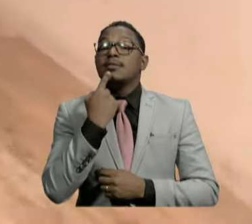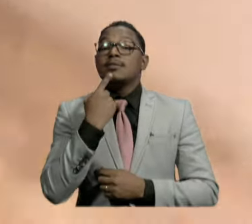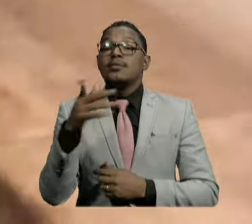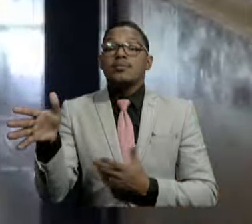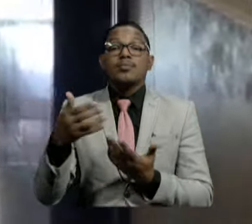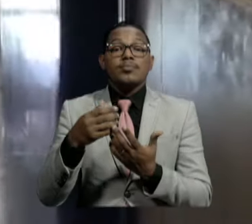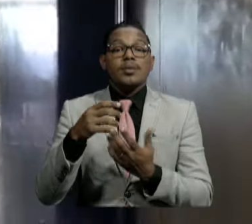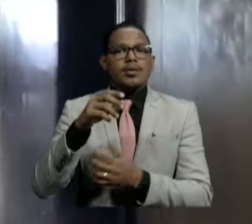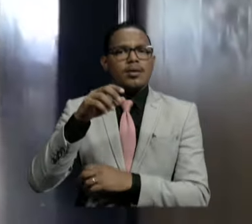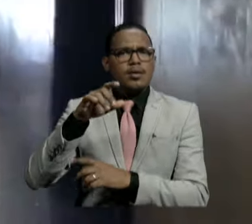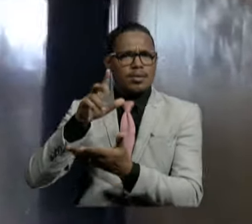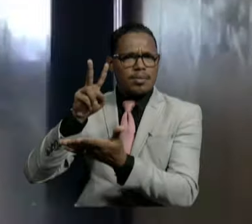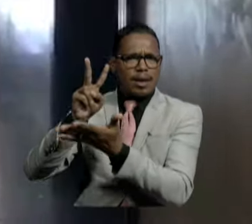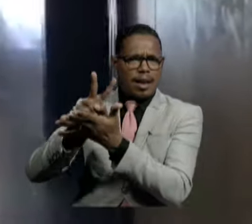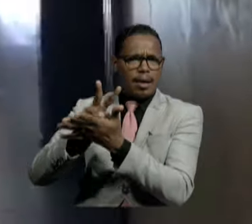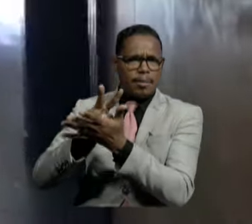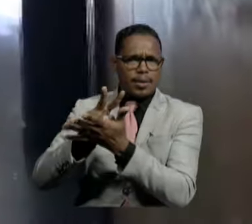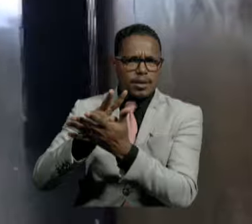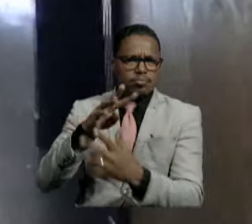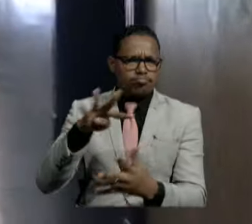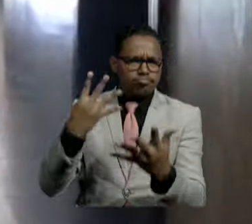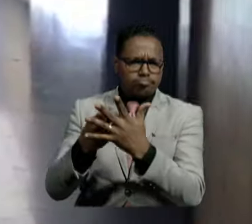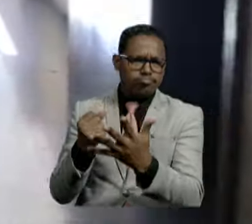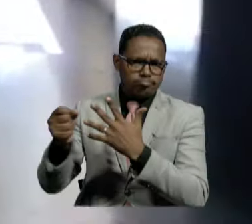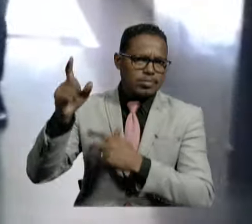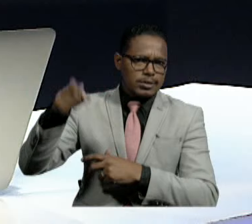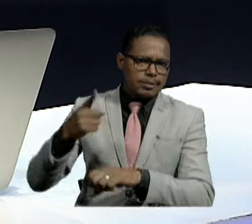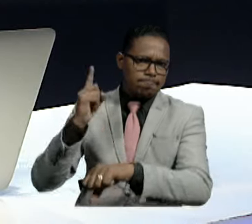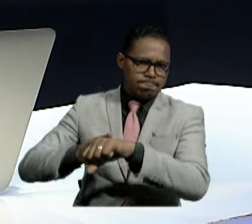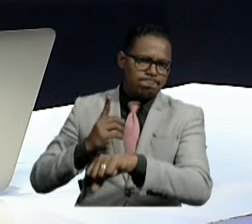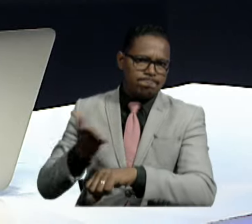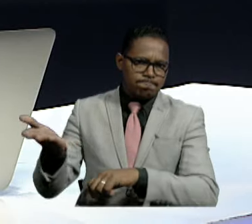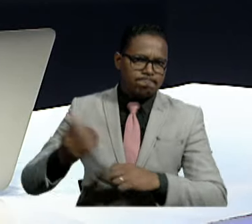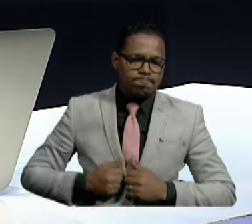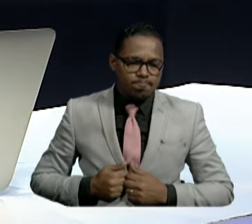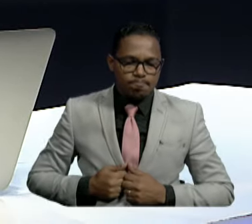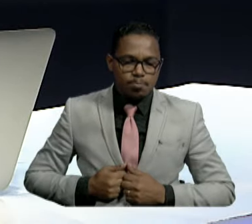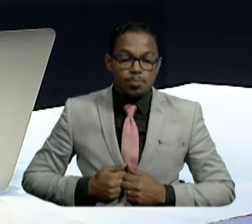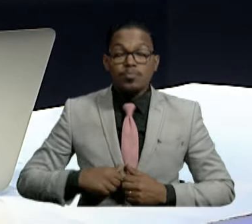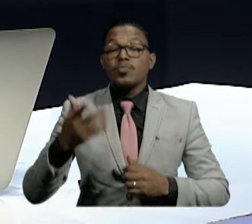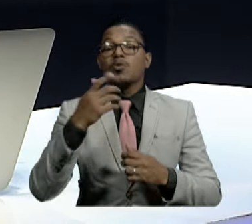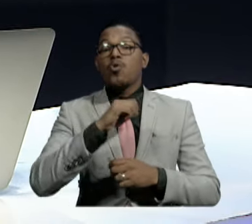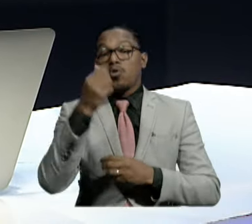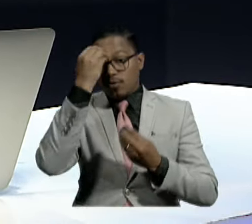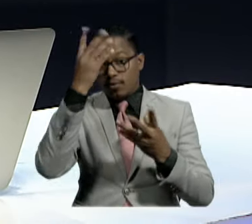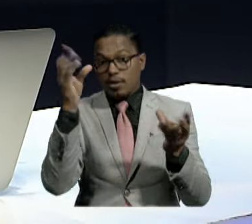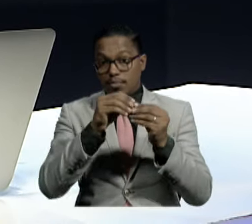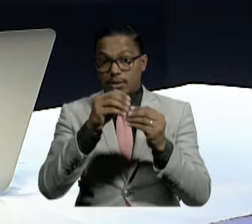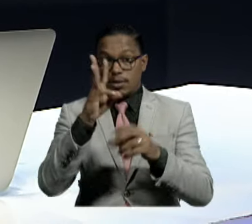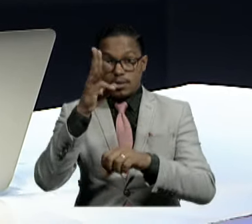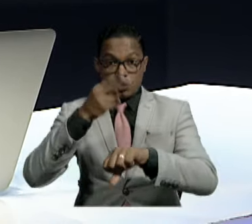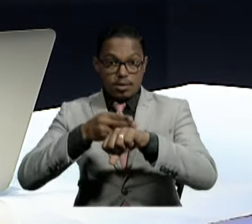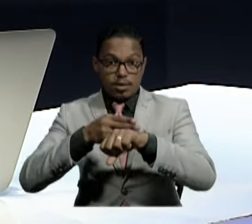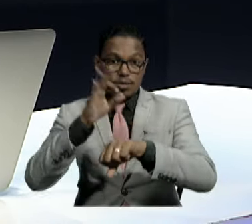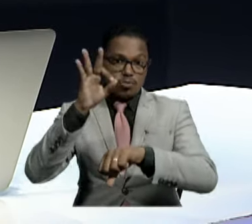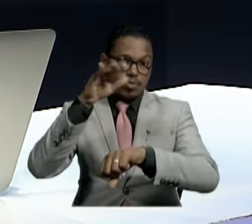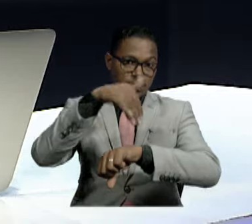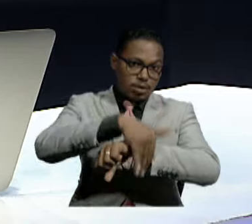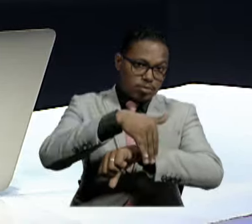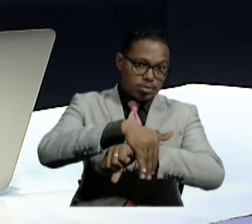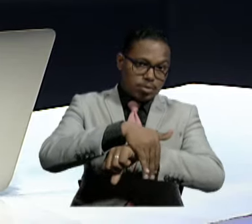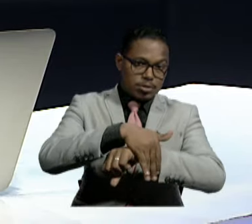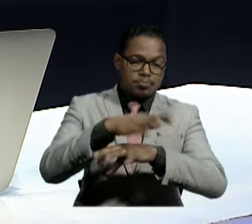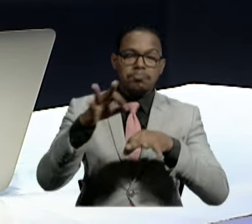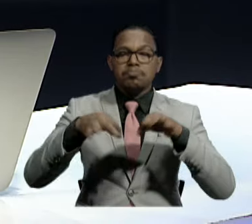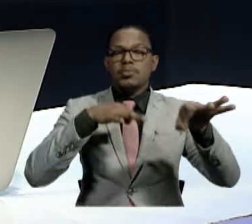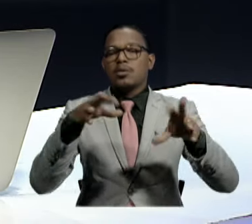El Pinito, ubicado en la provincia de La Vega. Mantenga la sintonía con nosotros, extendemos esta y otras informaciones tanto a las 6 de la tarde en nuestra tercera emisión como